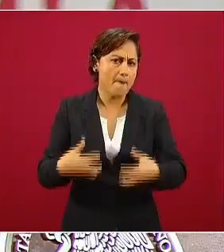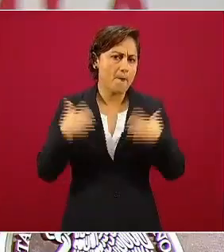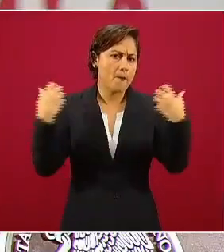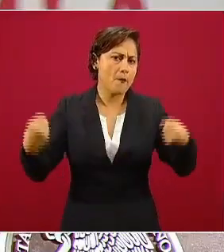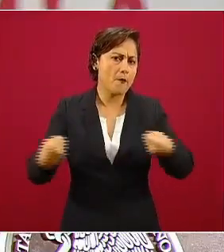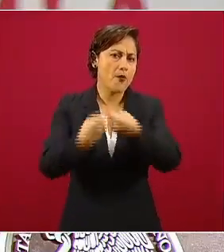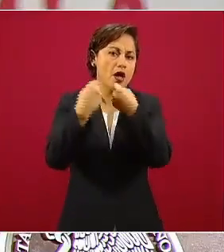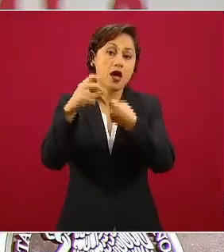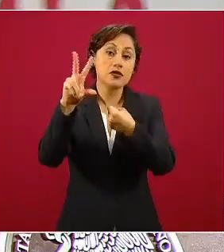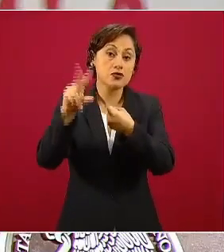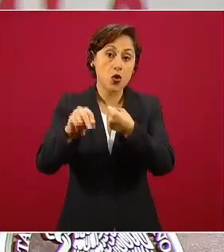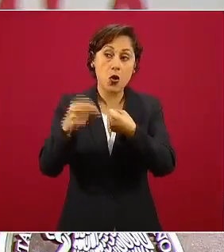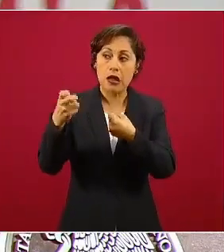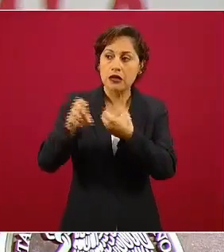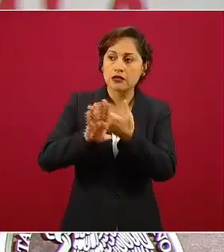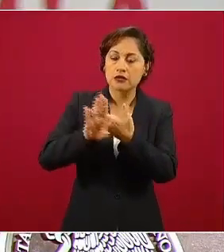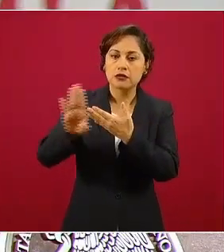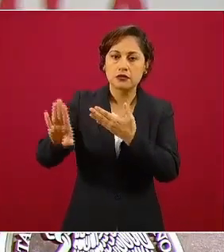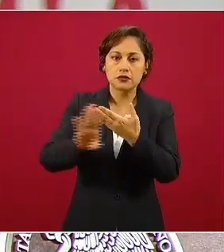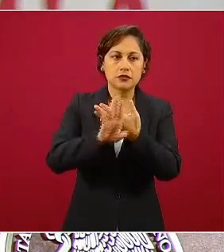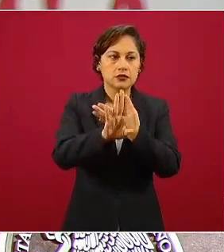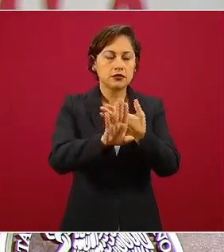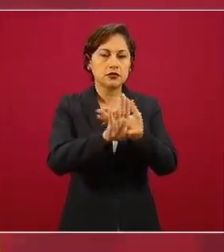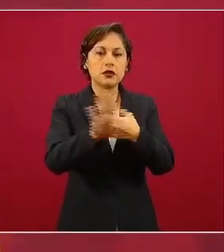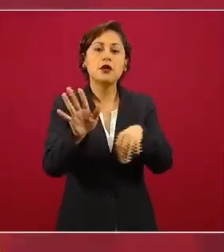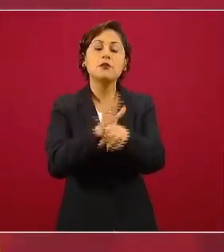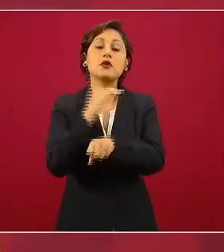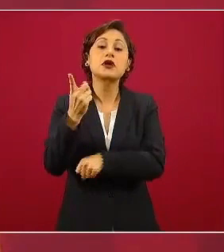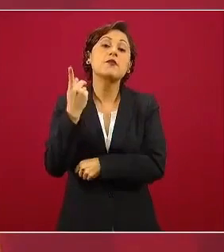Política es transformar.